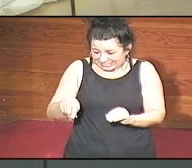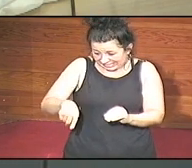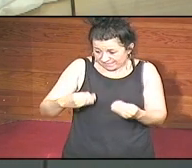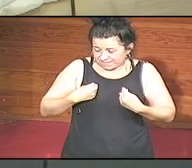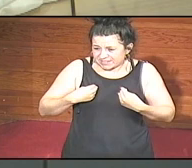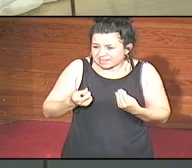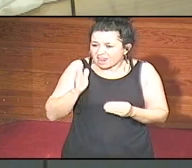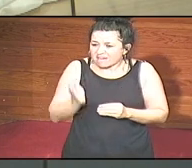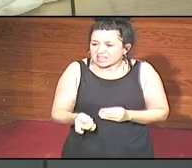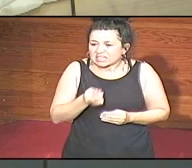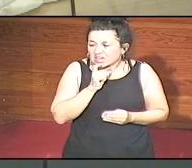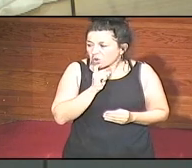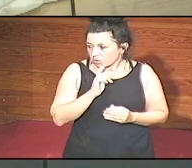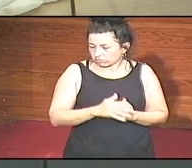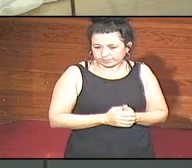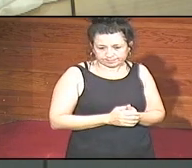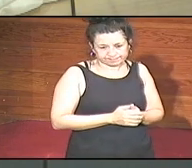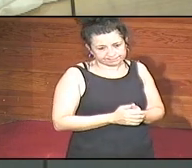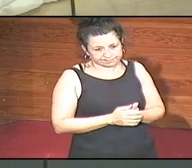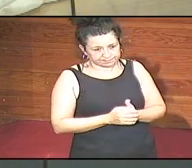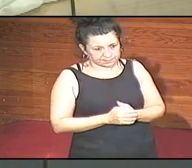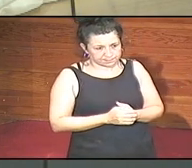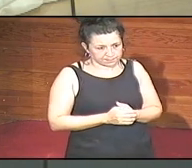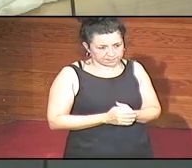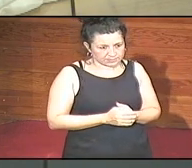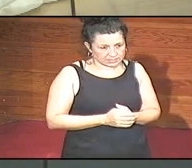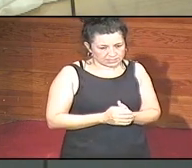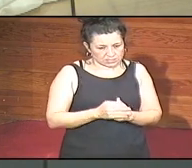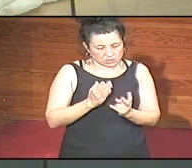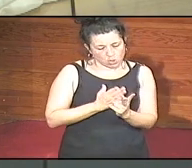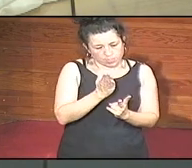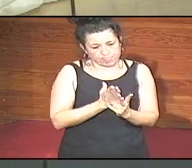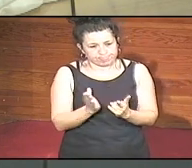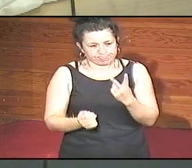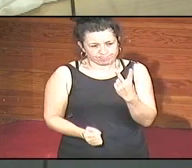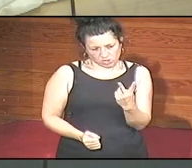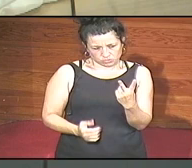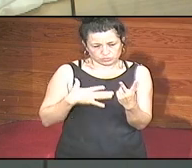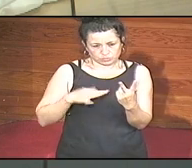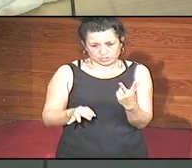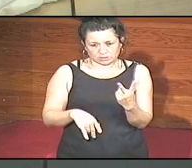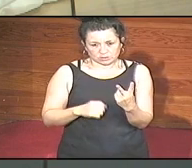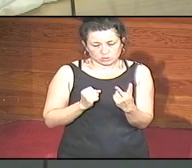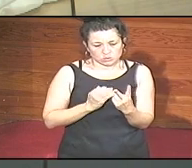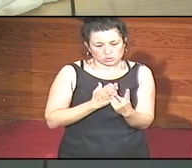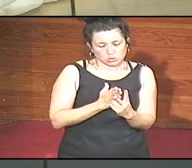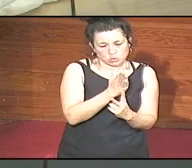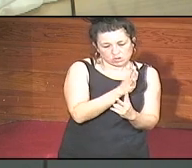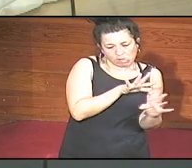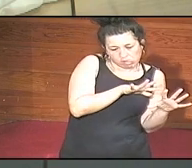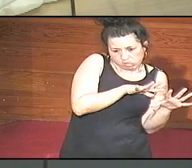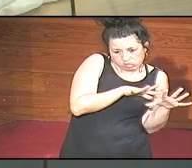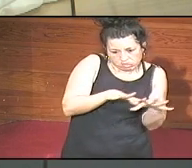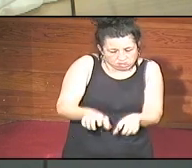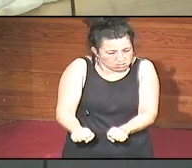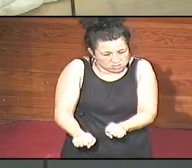bueno yo quizás definiría 22 aristas a una depredadora que es